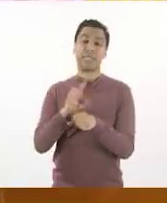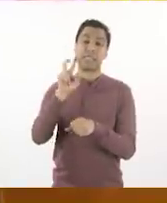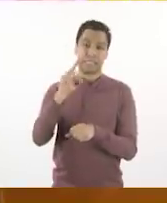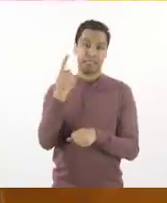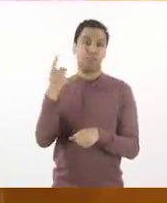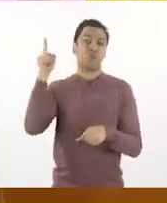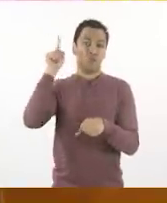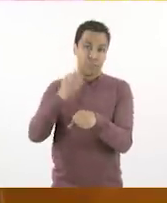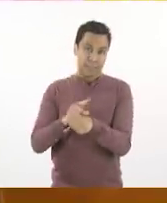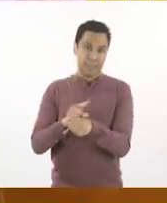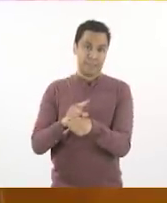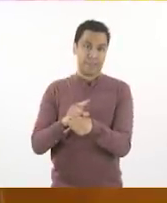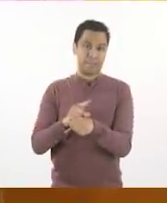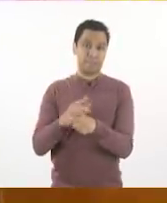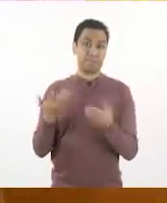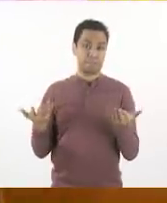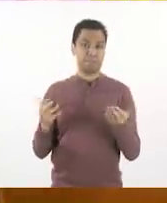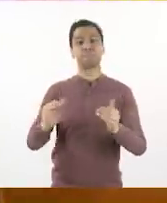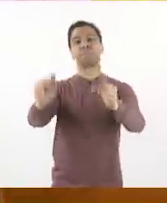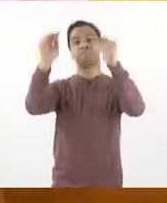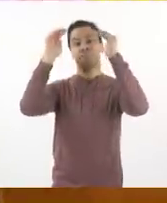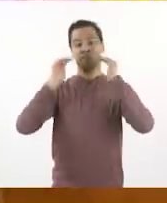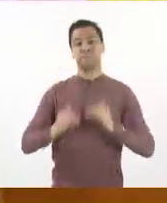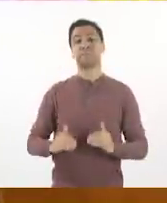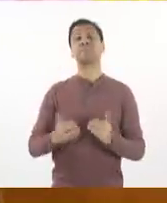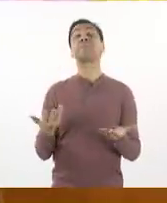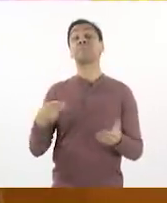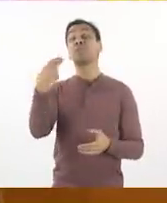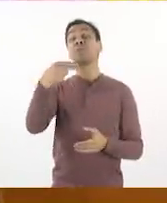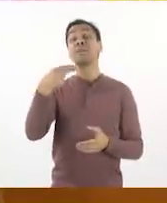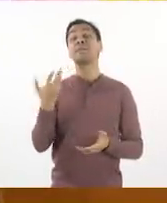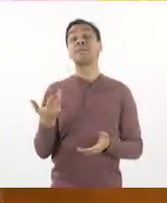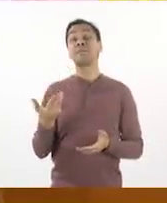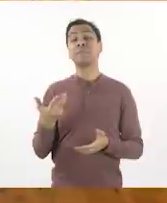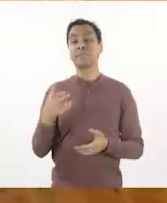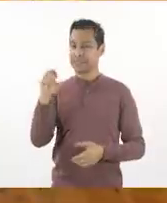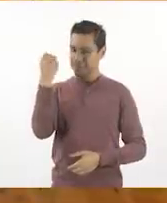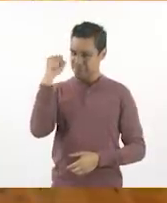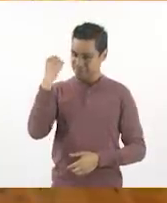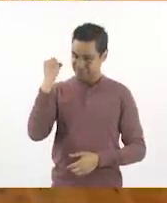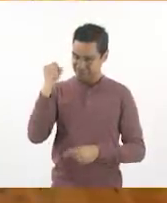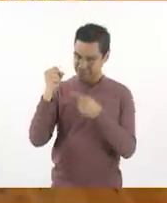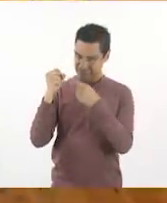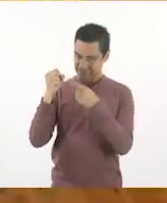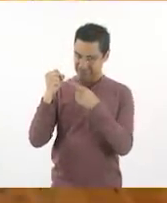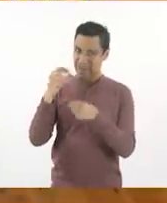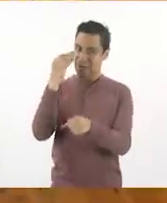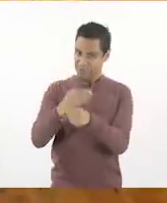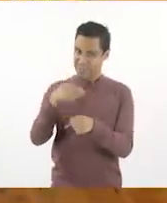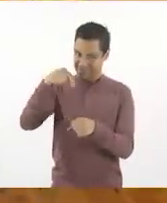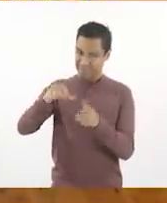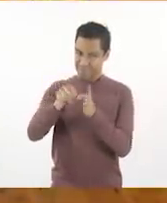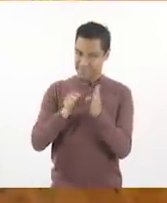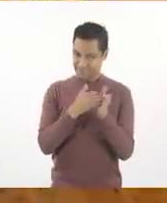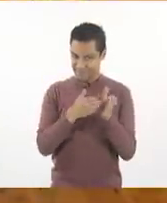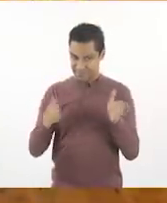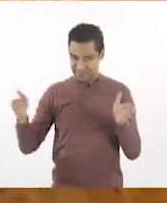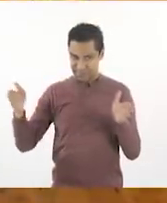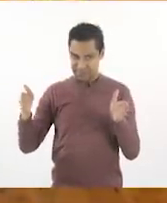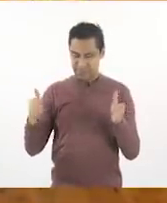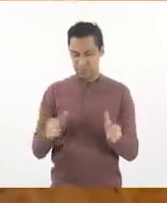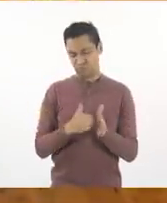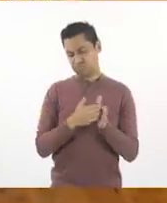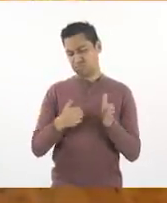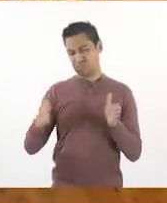días. Vamos al siguiente mes que se llama... Septiembre. Septiembre. Y es el que estamos ahorita. ¿Y tiene? 30